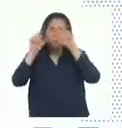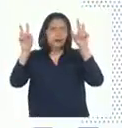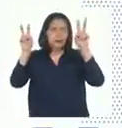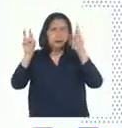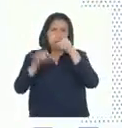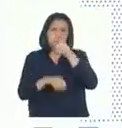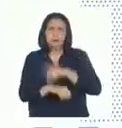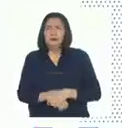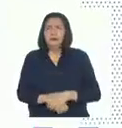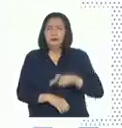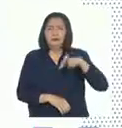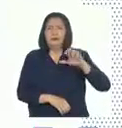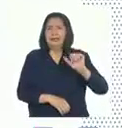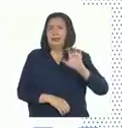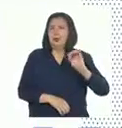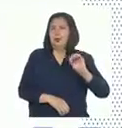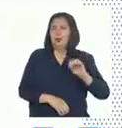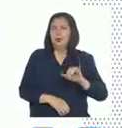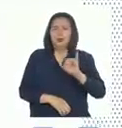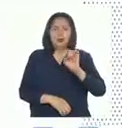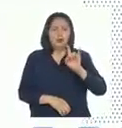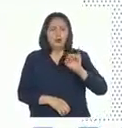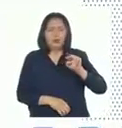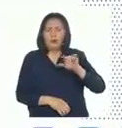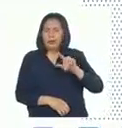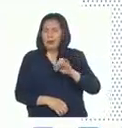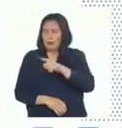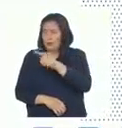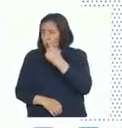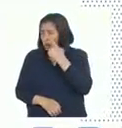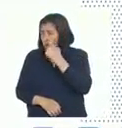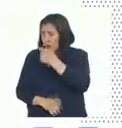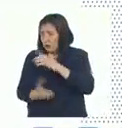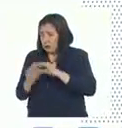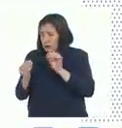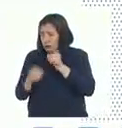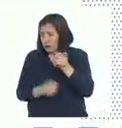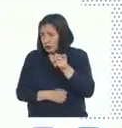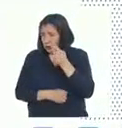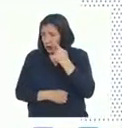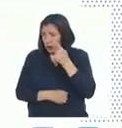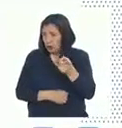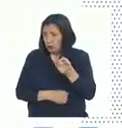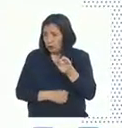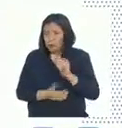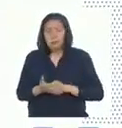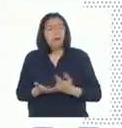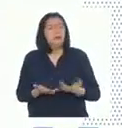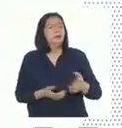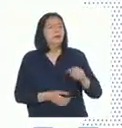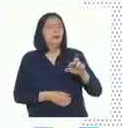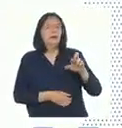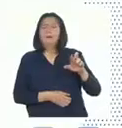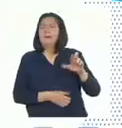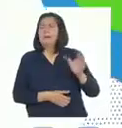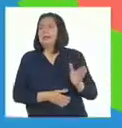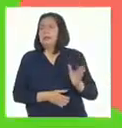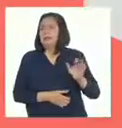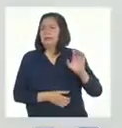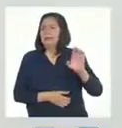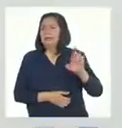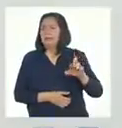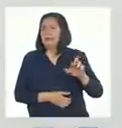título. Paco Yunque. ¿Alguno conoce este cuento? ¿A qué creen que se refiere el